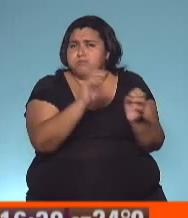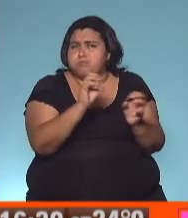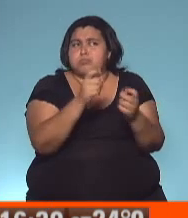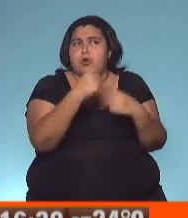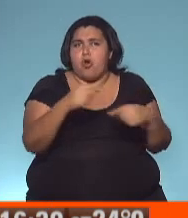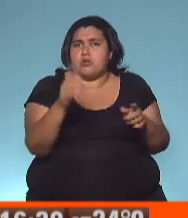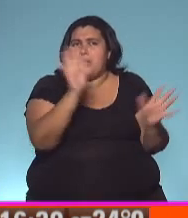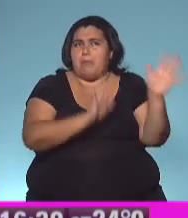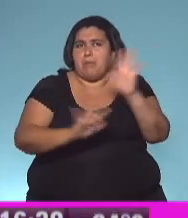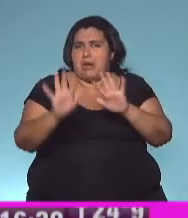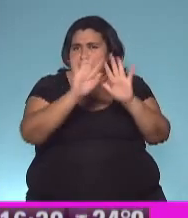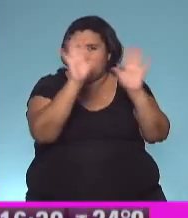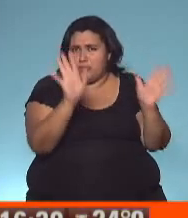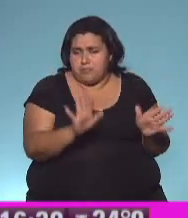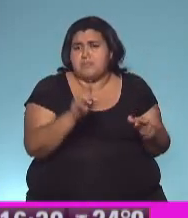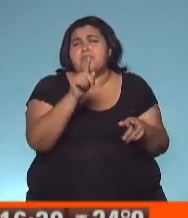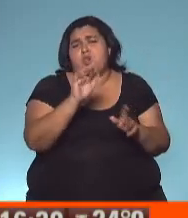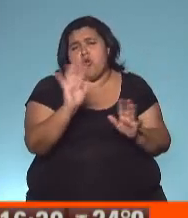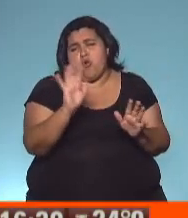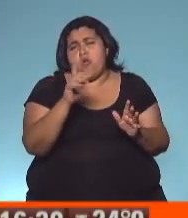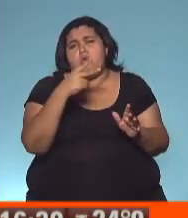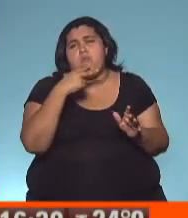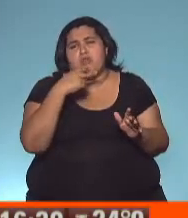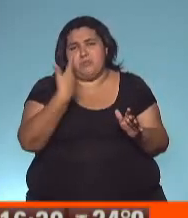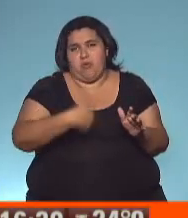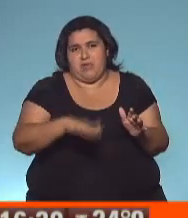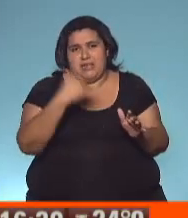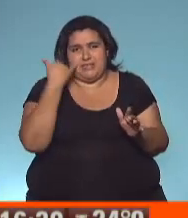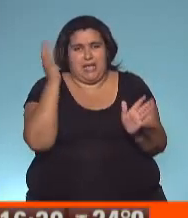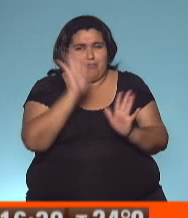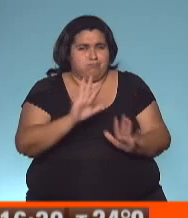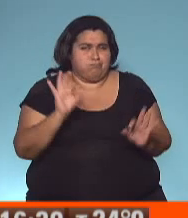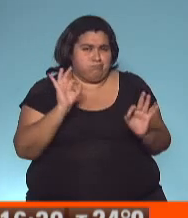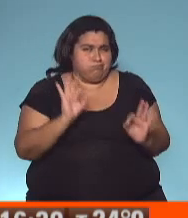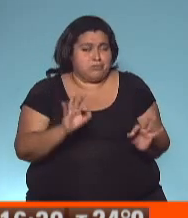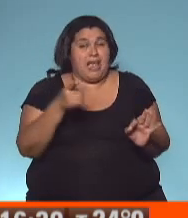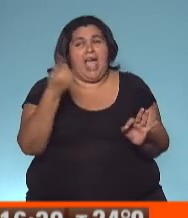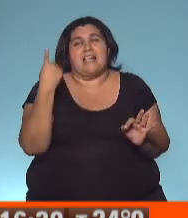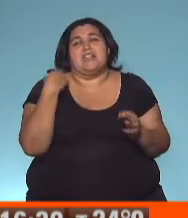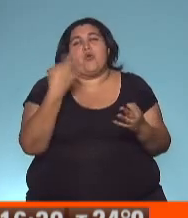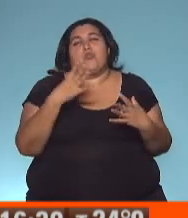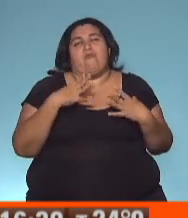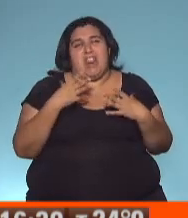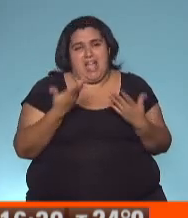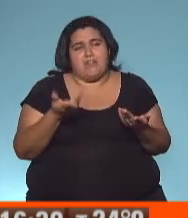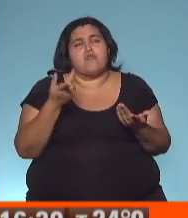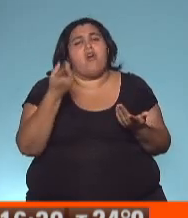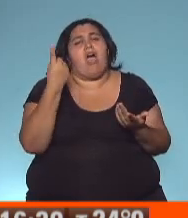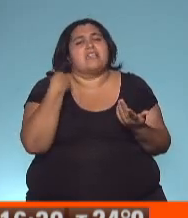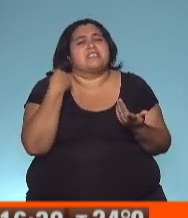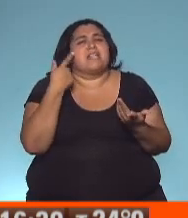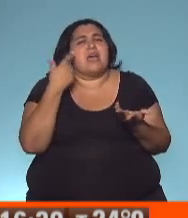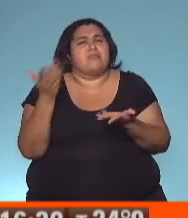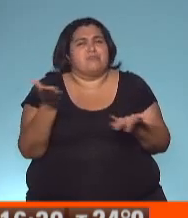a estar listo? El viernes porque ayer que fue feriado hicimos primero el ofrecimiento a